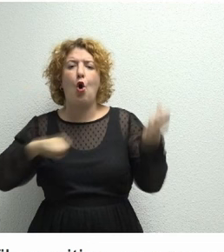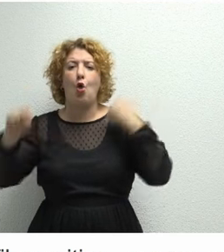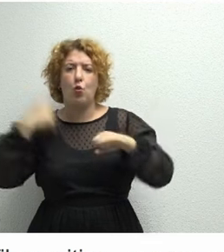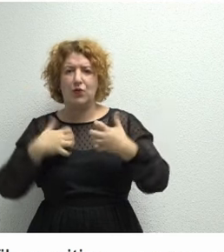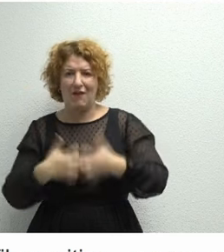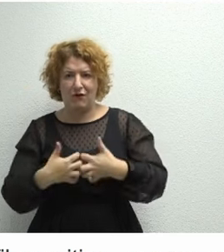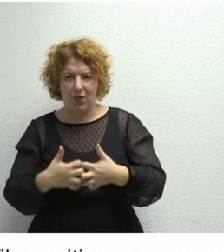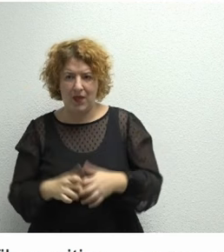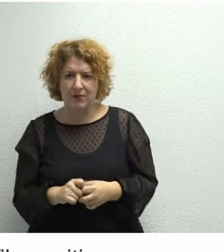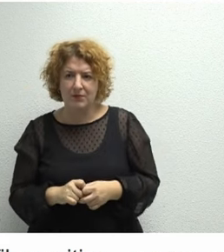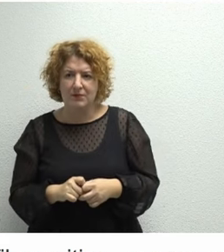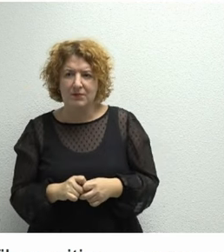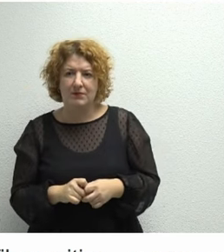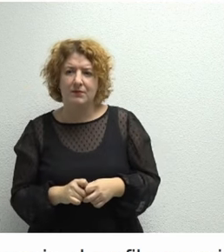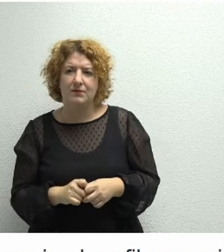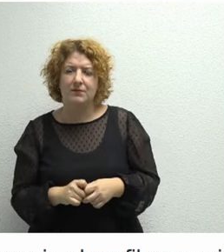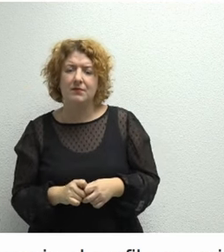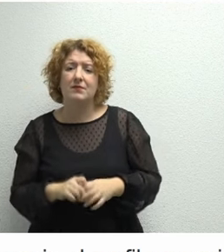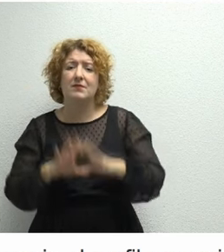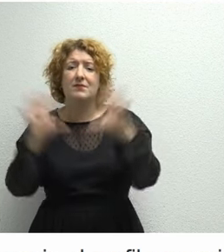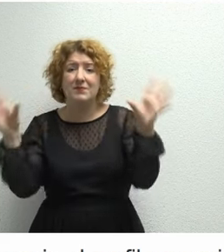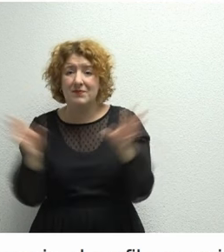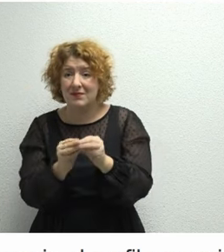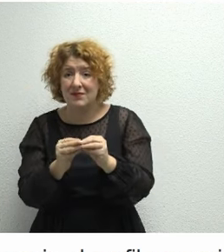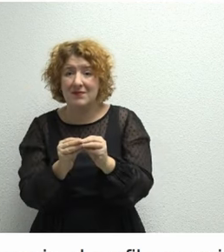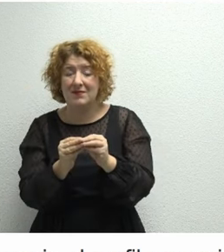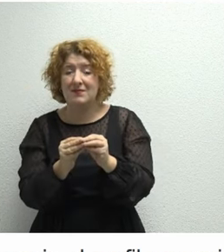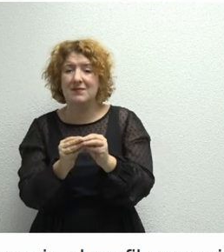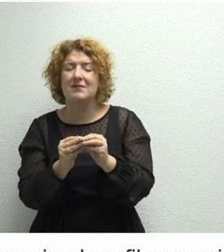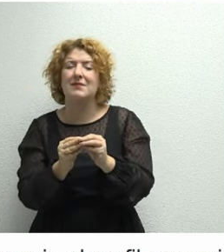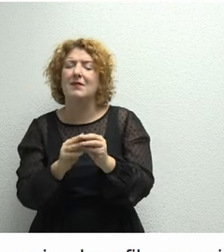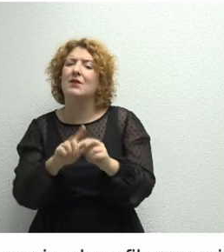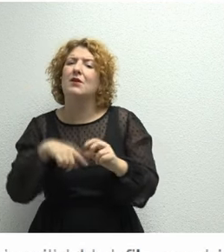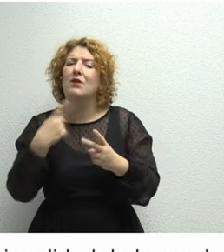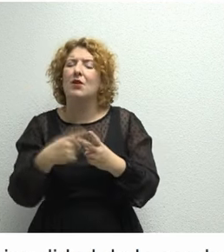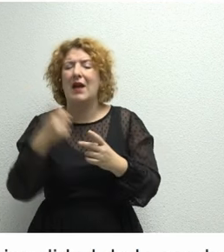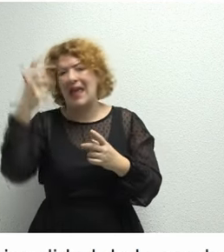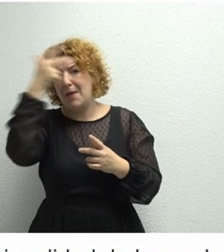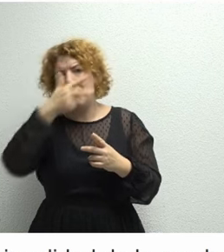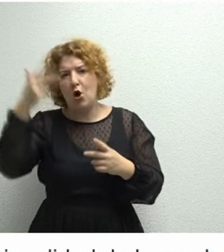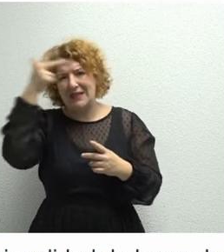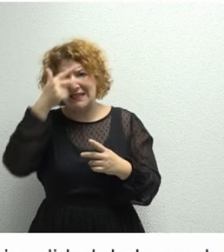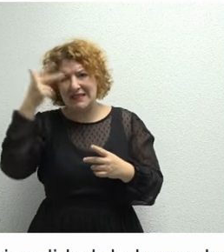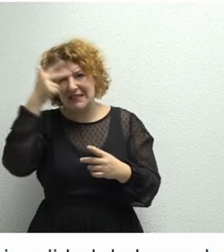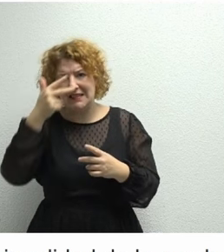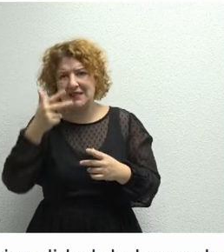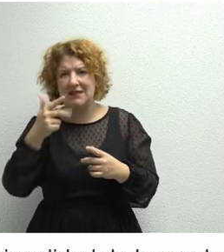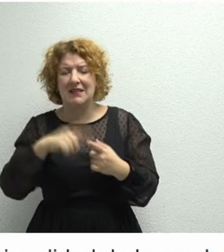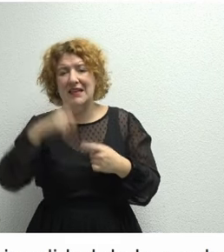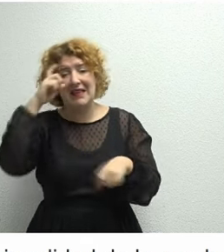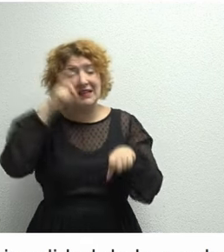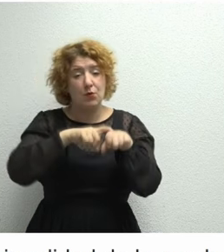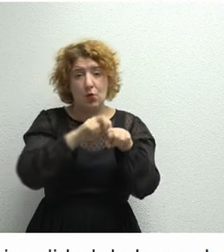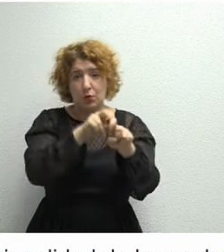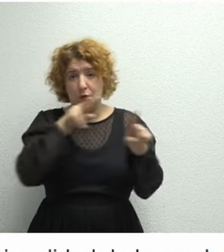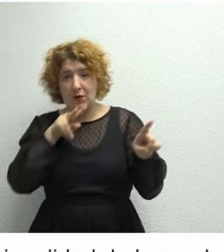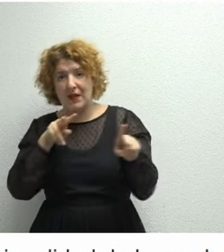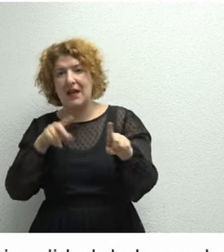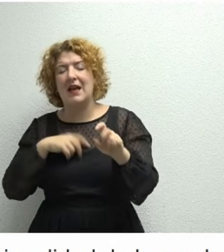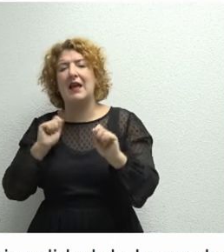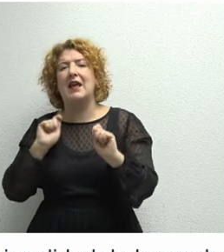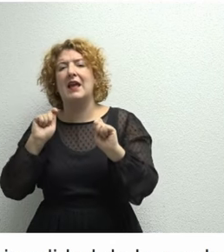juntas después de esta evaluación integral nos planteamos una serie de hipótesis que abarcan las hipótesis psicológicas la